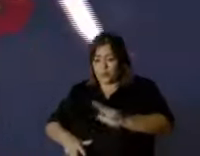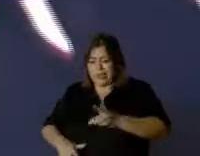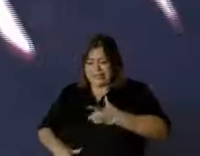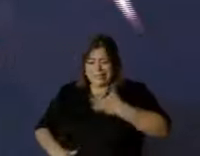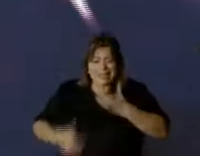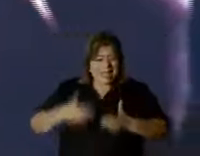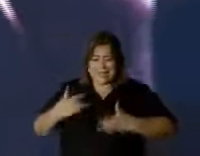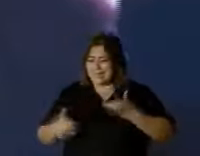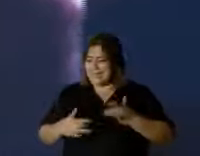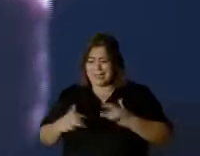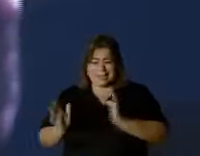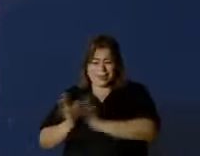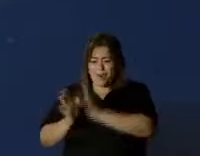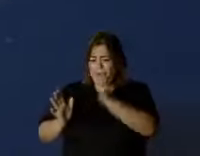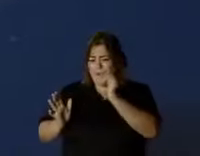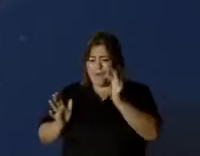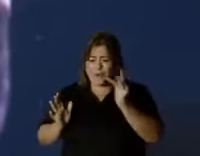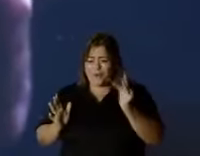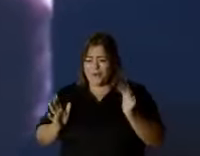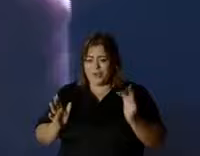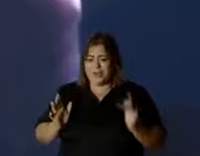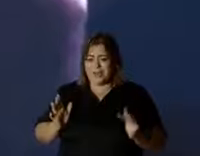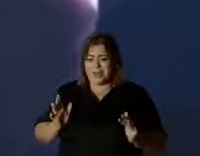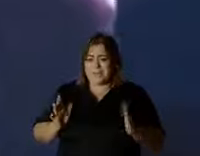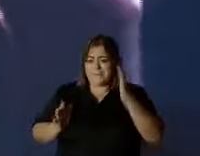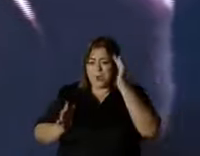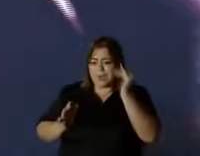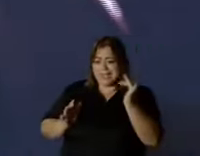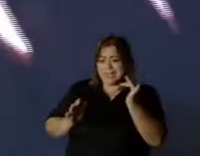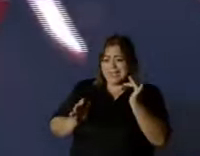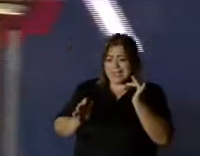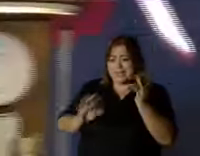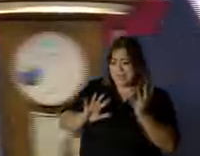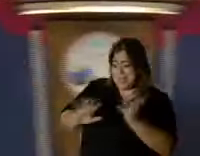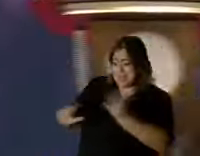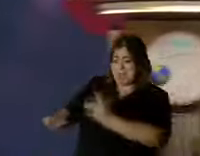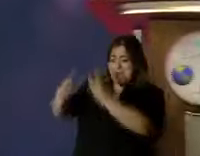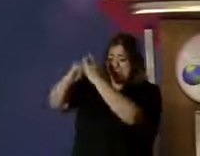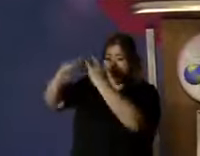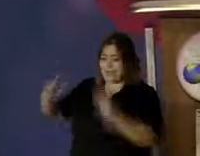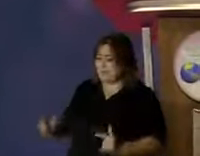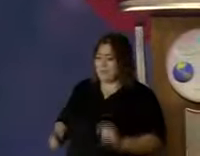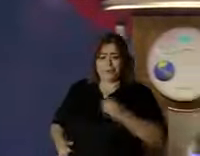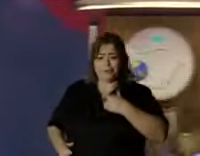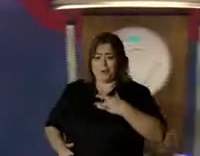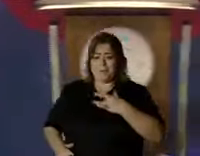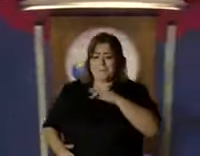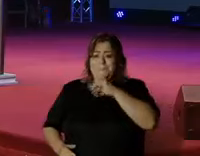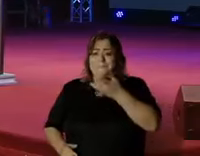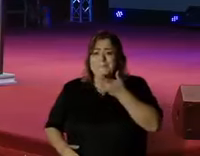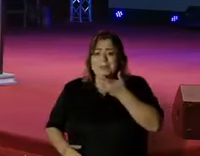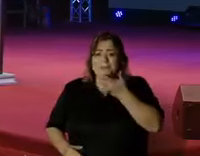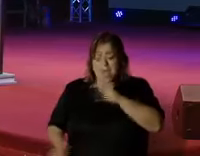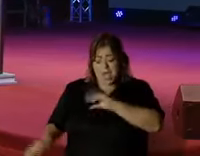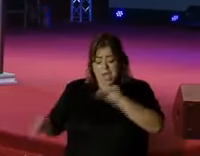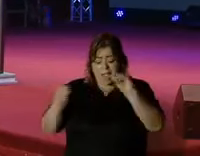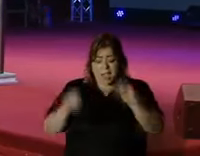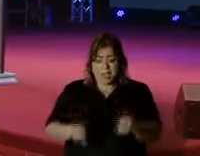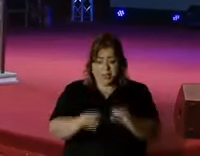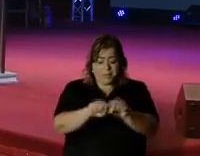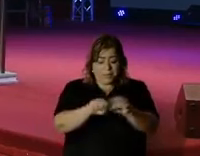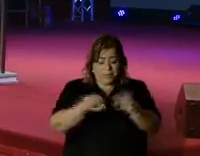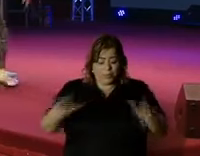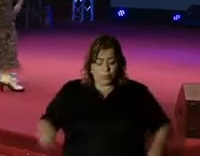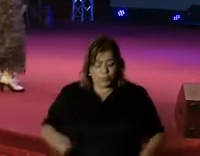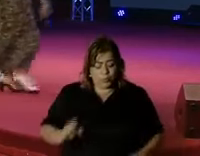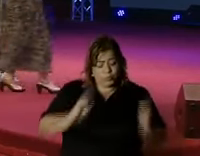gloria y a moverme. Pero es que si me quedo en la carpita no recibo nada. Yo tenía que ir a las piedritas y me quité las tenis y caminé